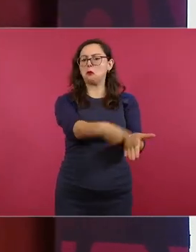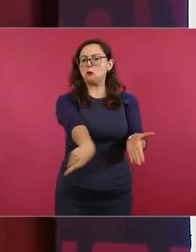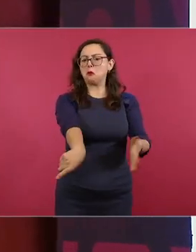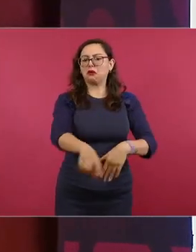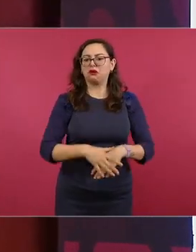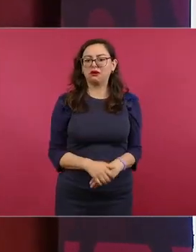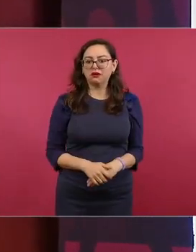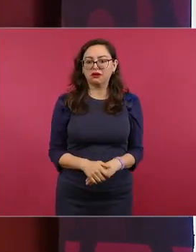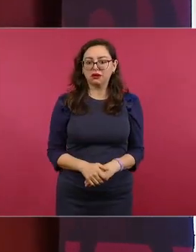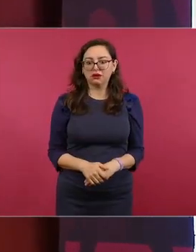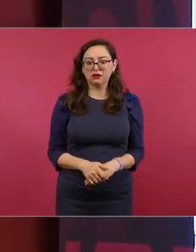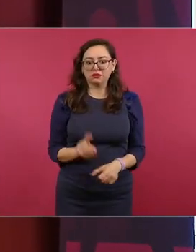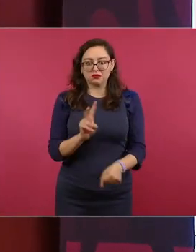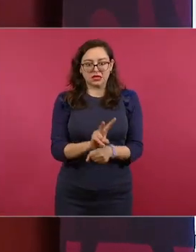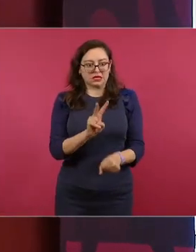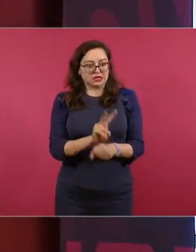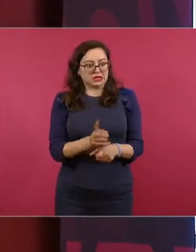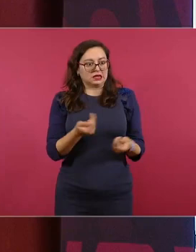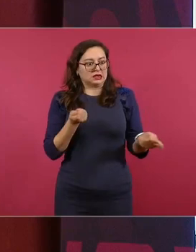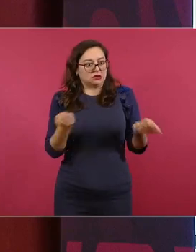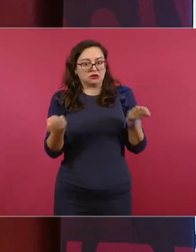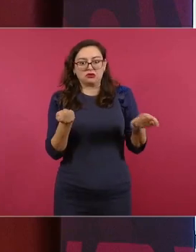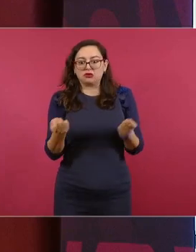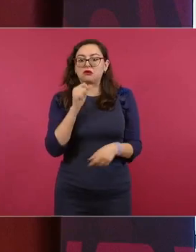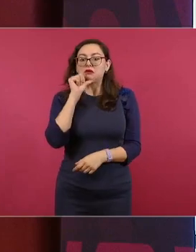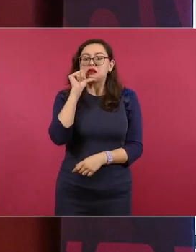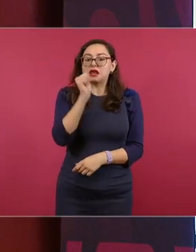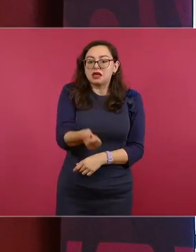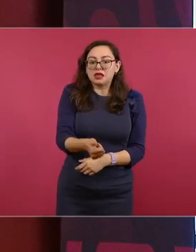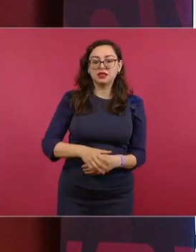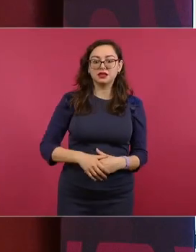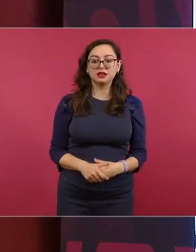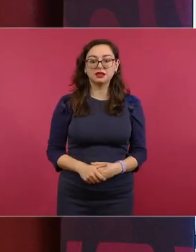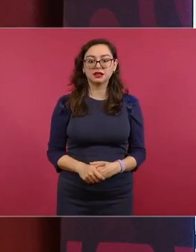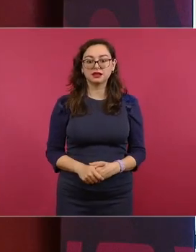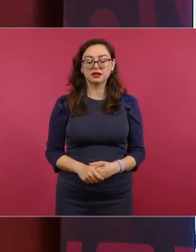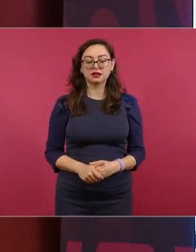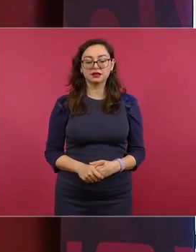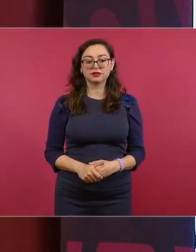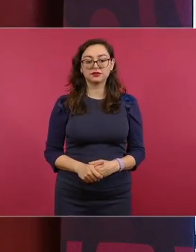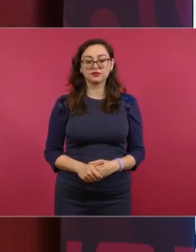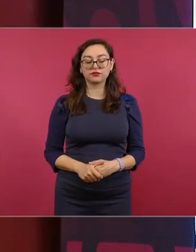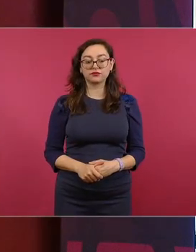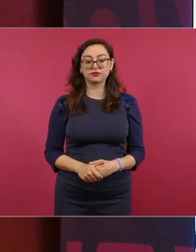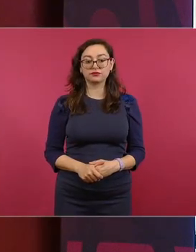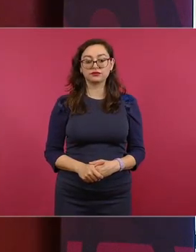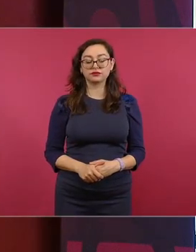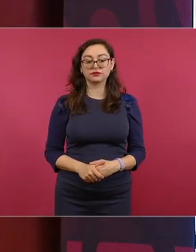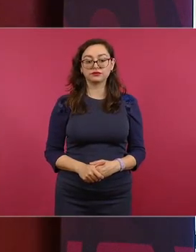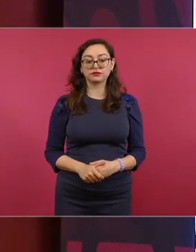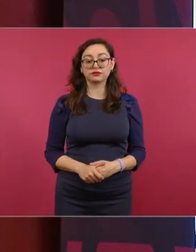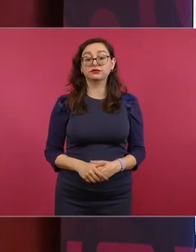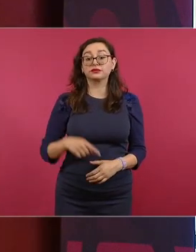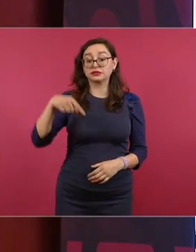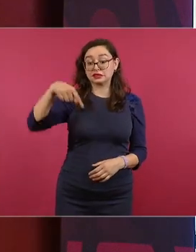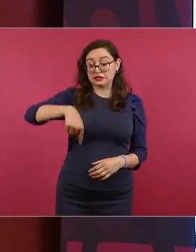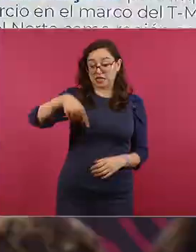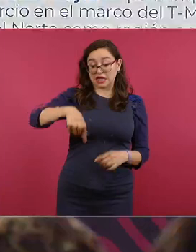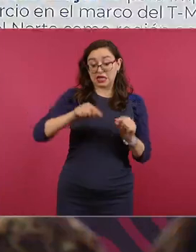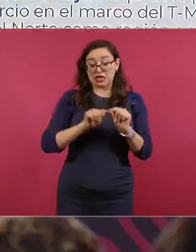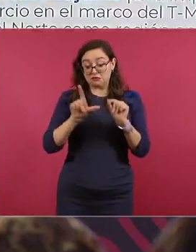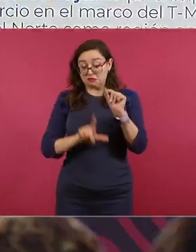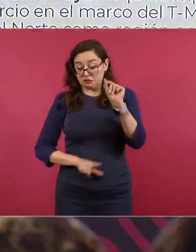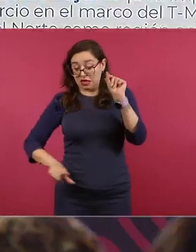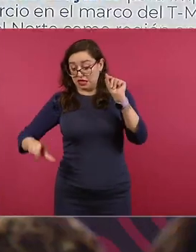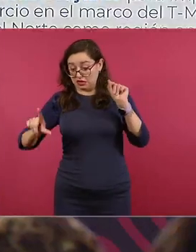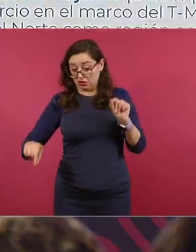ningún control. El 75% de las armas decomisadas durante el gobierno